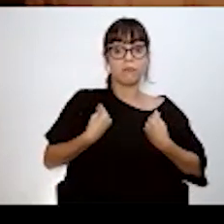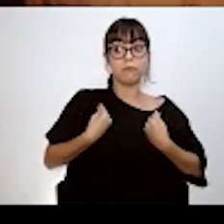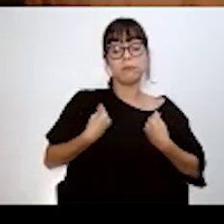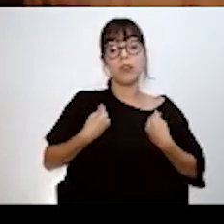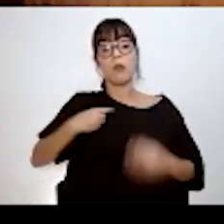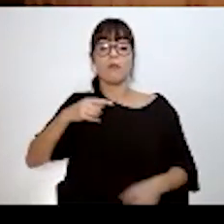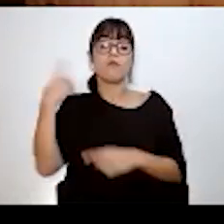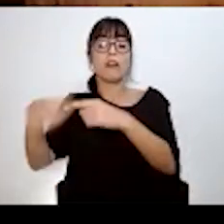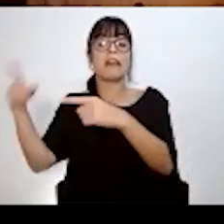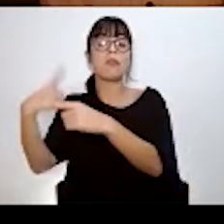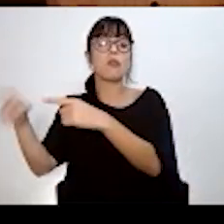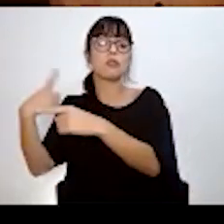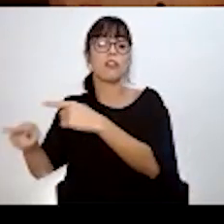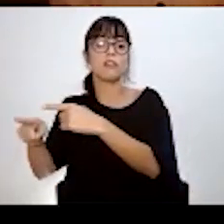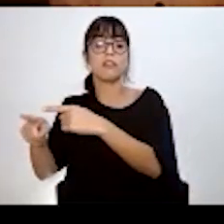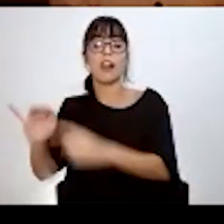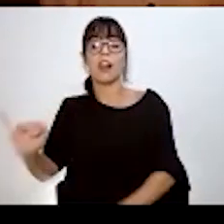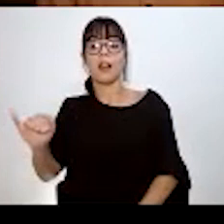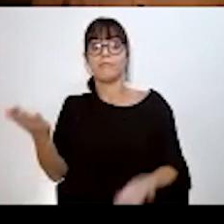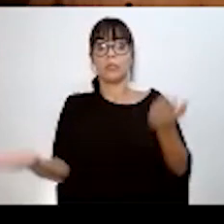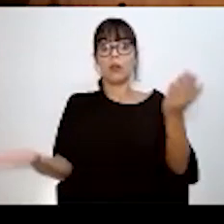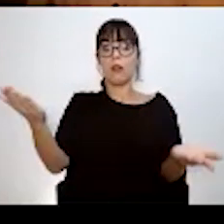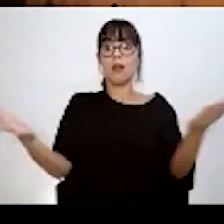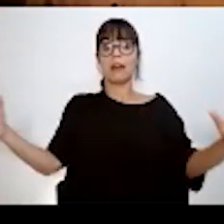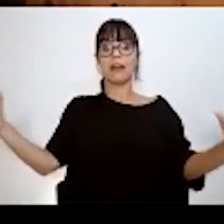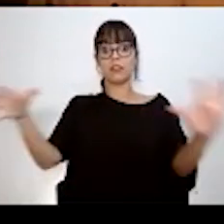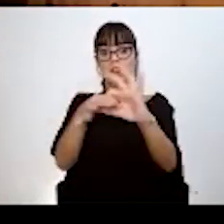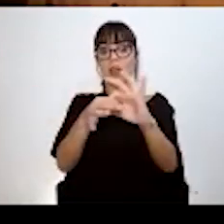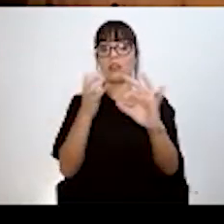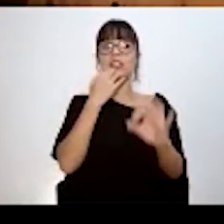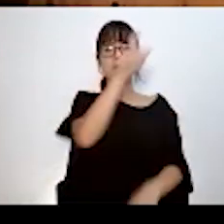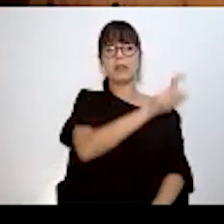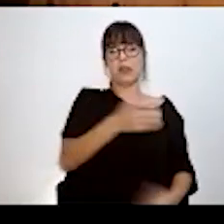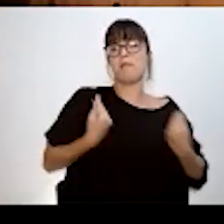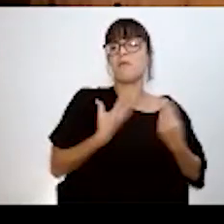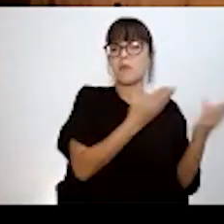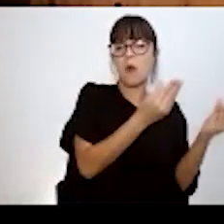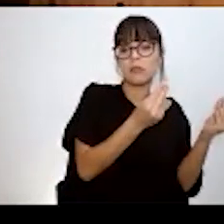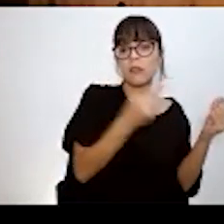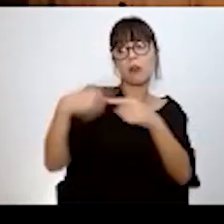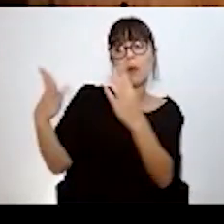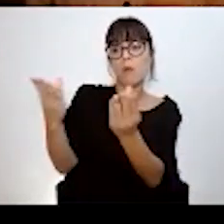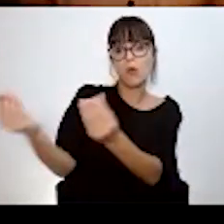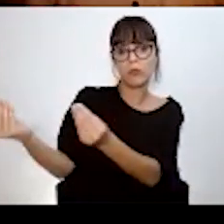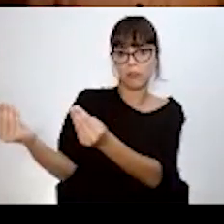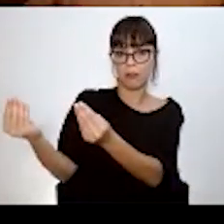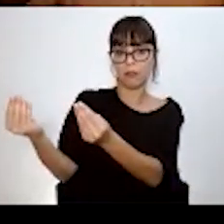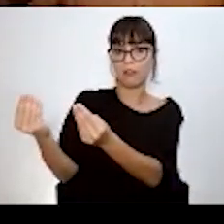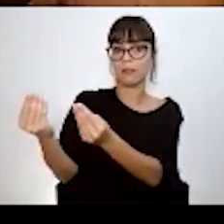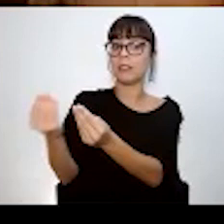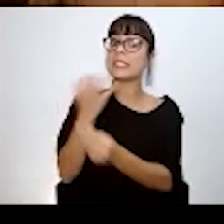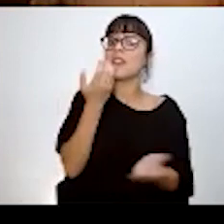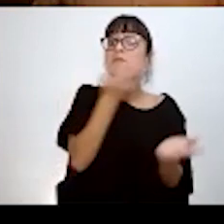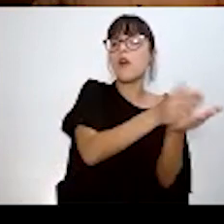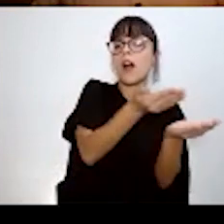volumen de materiales generamos. Cuanta más gente seamos, por ejemplo, más muertos vamos a dejar en los yacimientos arqueológicos. Es una